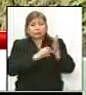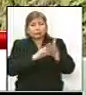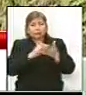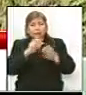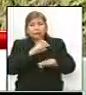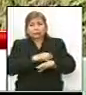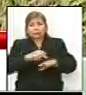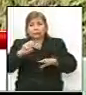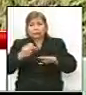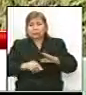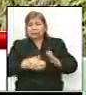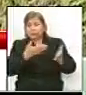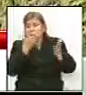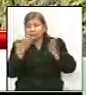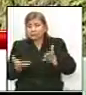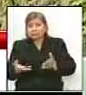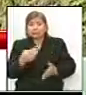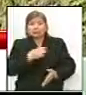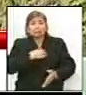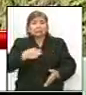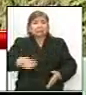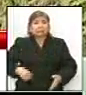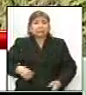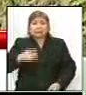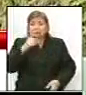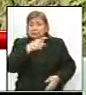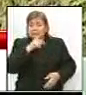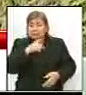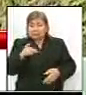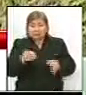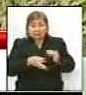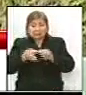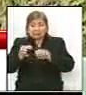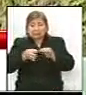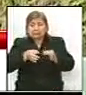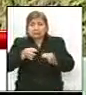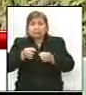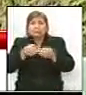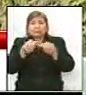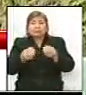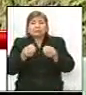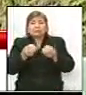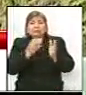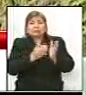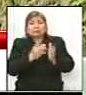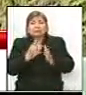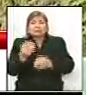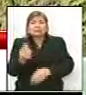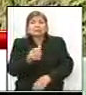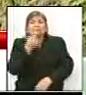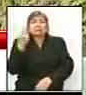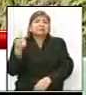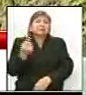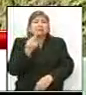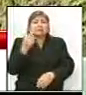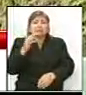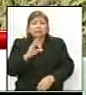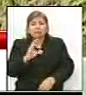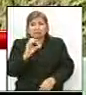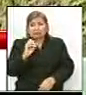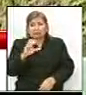por parte del ministerio. Paikuna explica y cuanjaco y maina formampes solamente focalizar saco